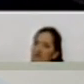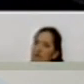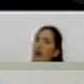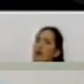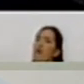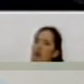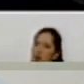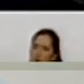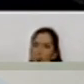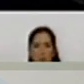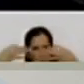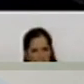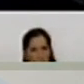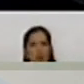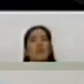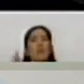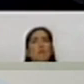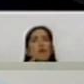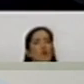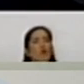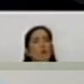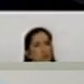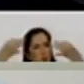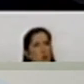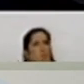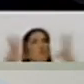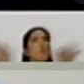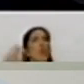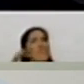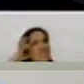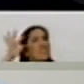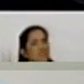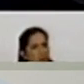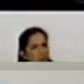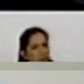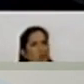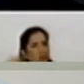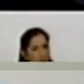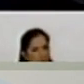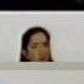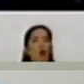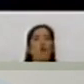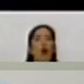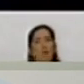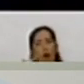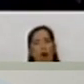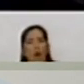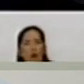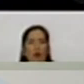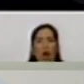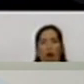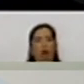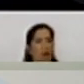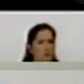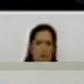la transparencia, que la información se conozca por todo el mundo y de todas las partes. La imparcialidad, y esto nos hace acordar al juez Griesa,